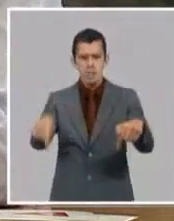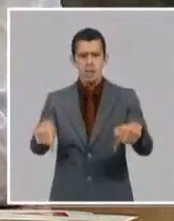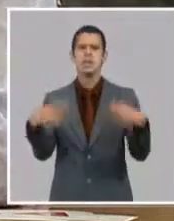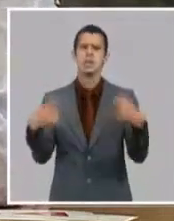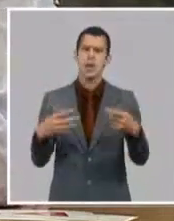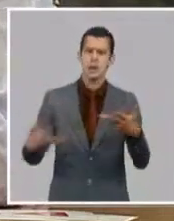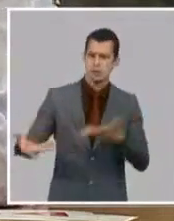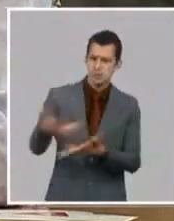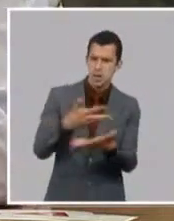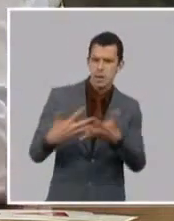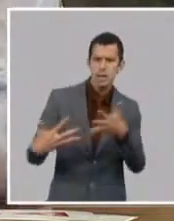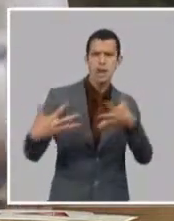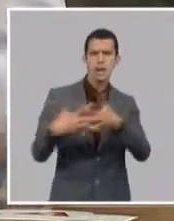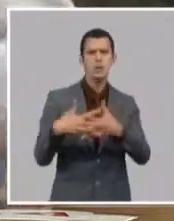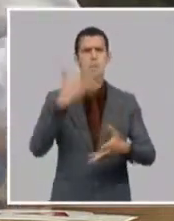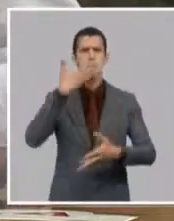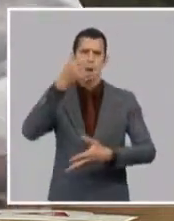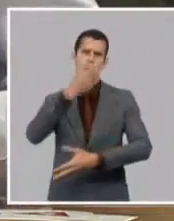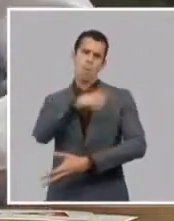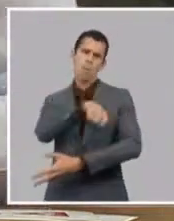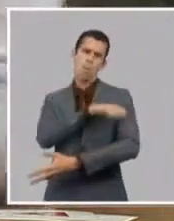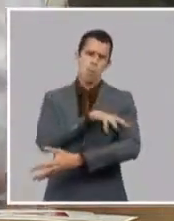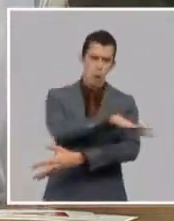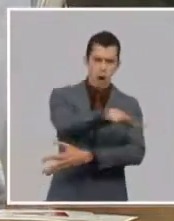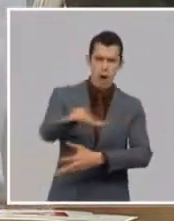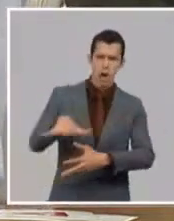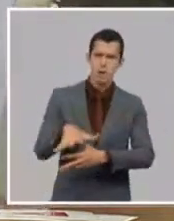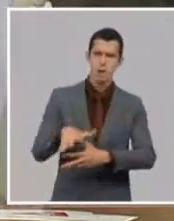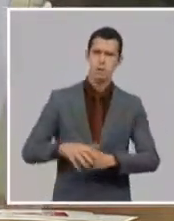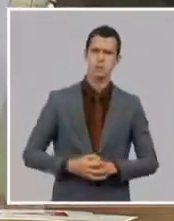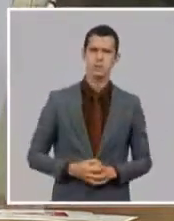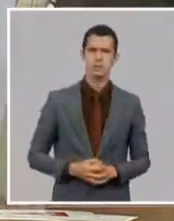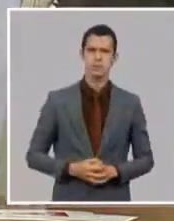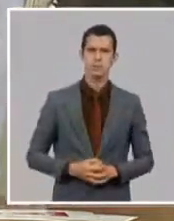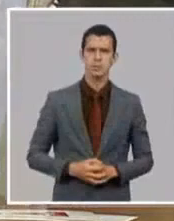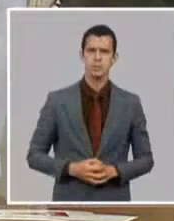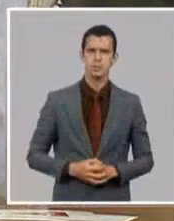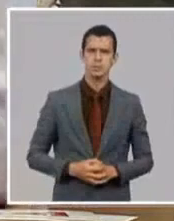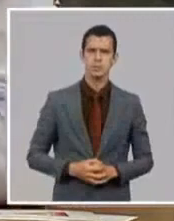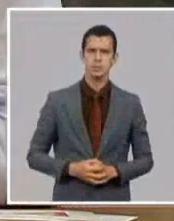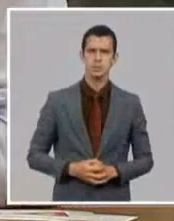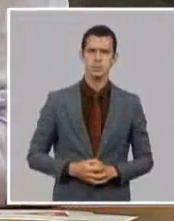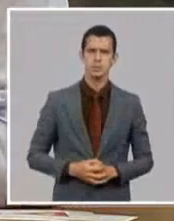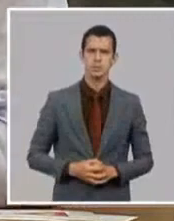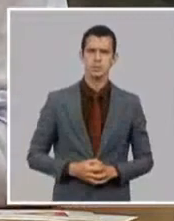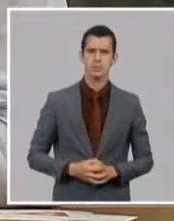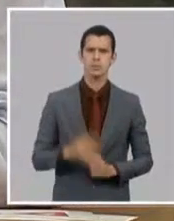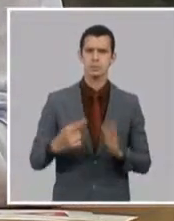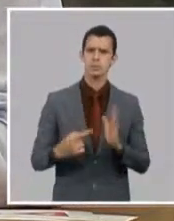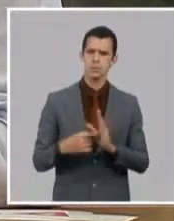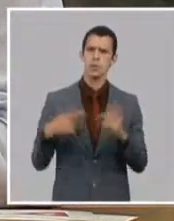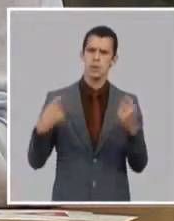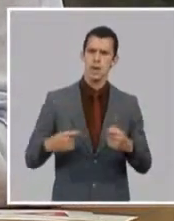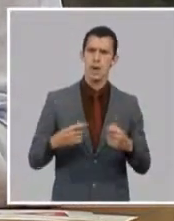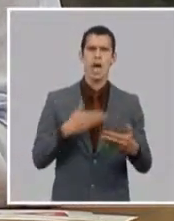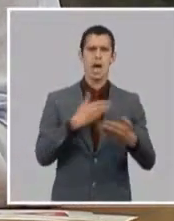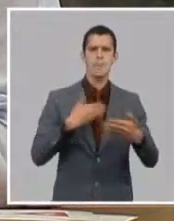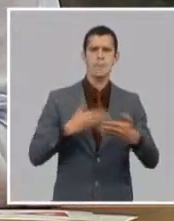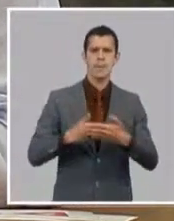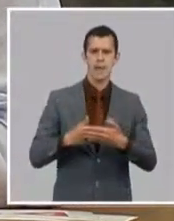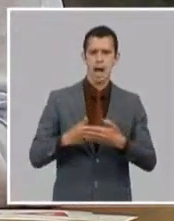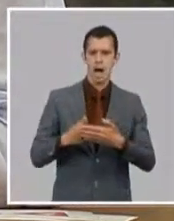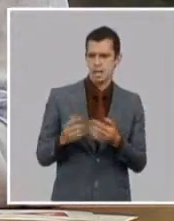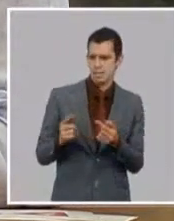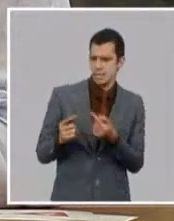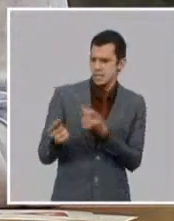ministerios, todas las instituciones que hay en un barrio pueden ayudar a atender los problemas sociales que tenemos en cada lugar, que de hecho se hace, pero la vida nos